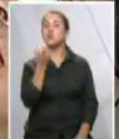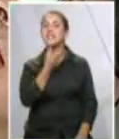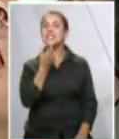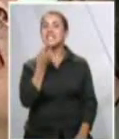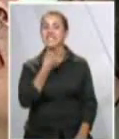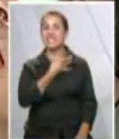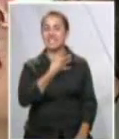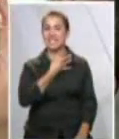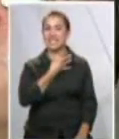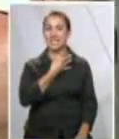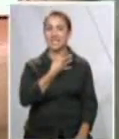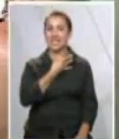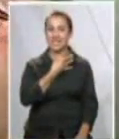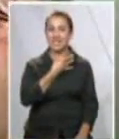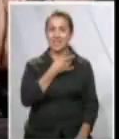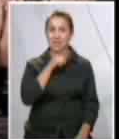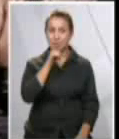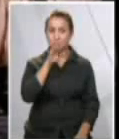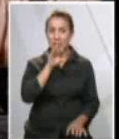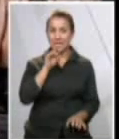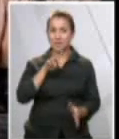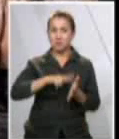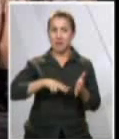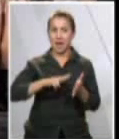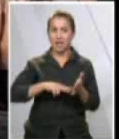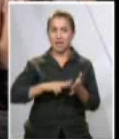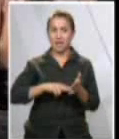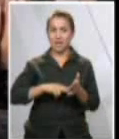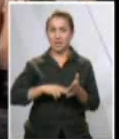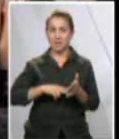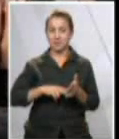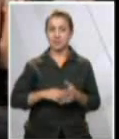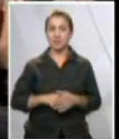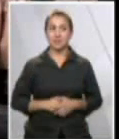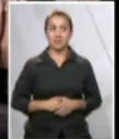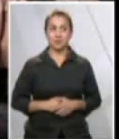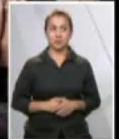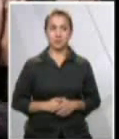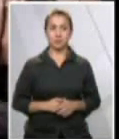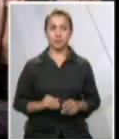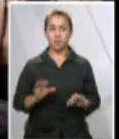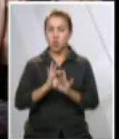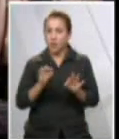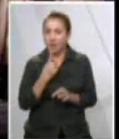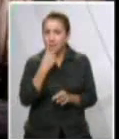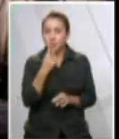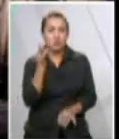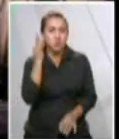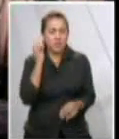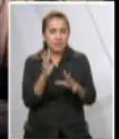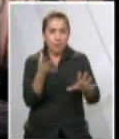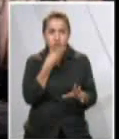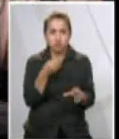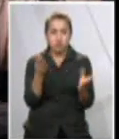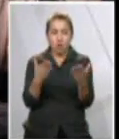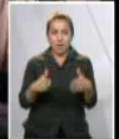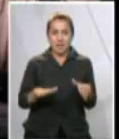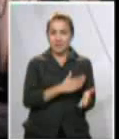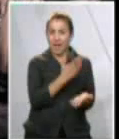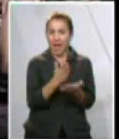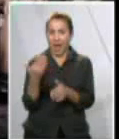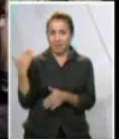la palta. Le cuento que el chiste de la palta. ¡Mamá, fuera! Nunca había visto mujeres tan